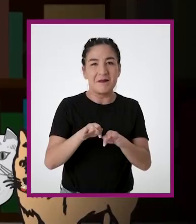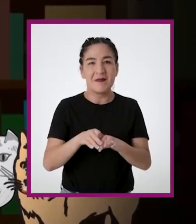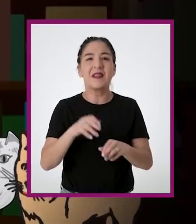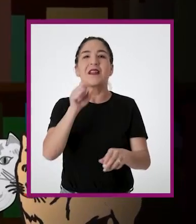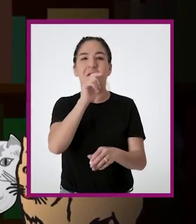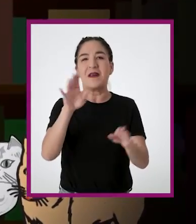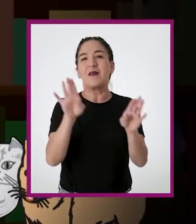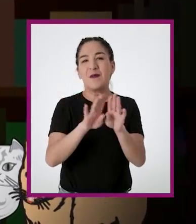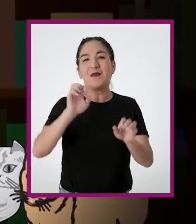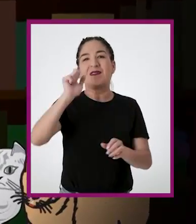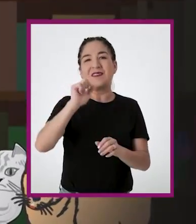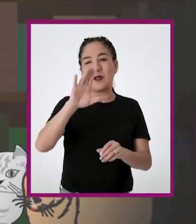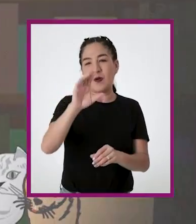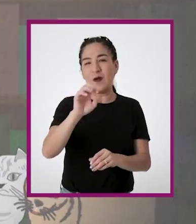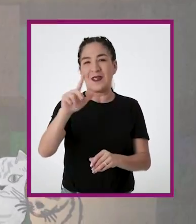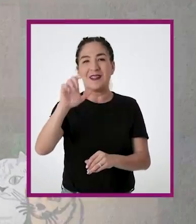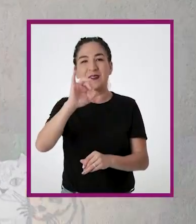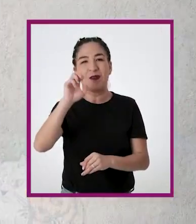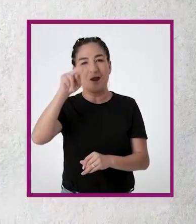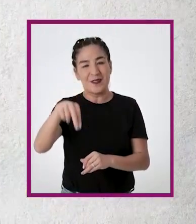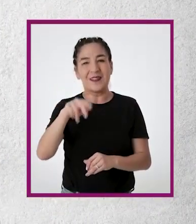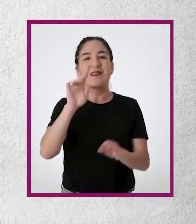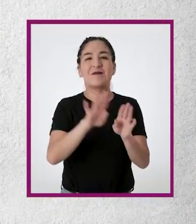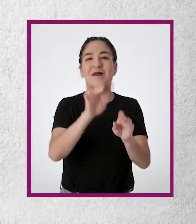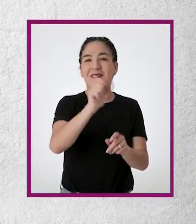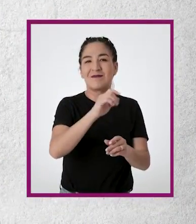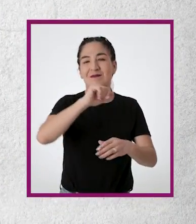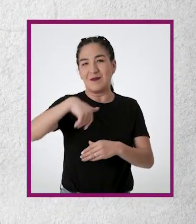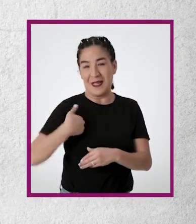periodista y hasta coleccionista.